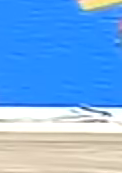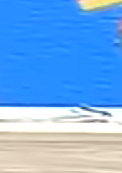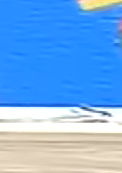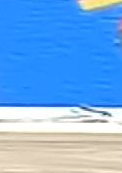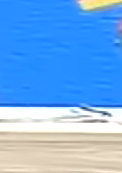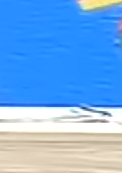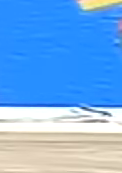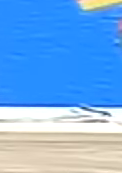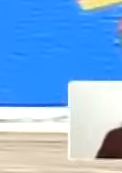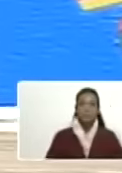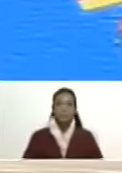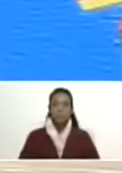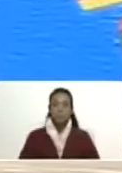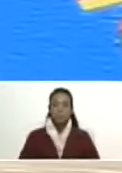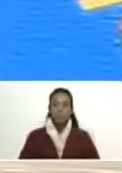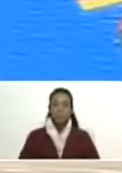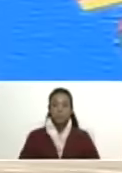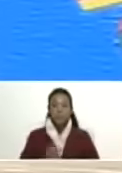establecido,